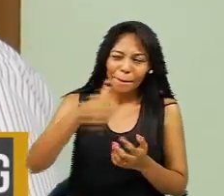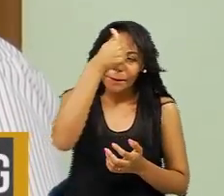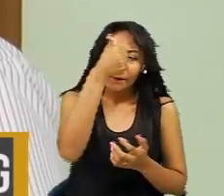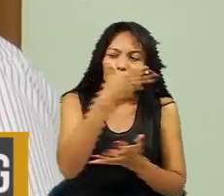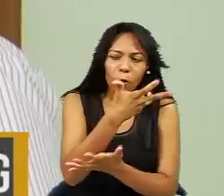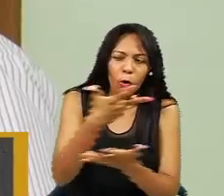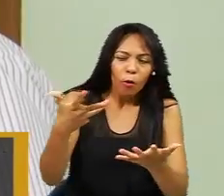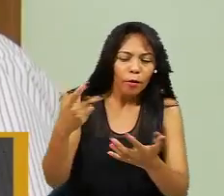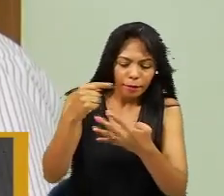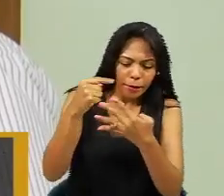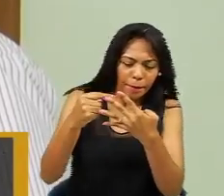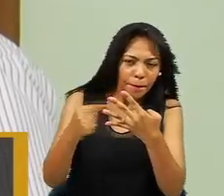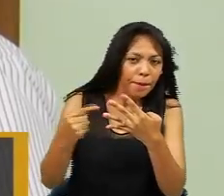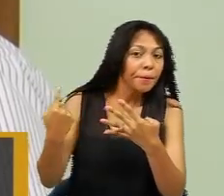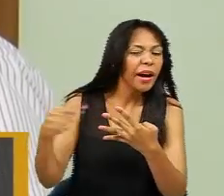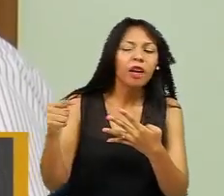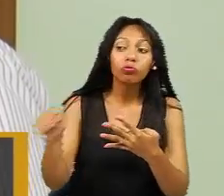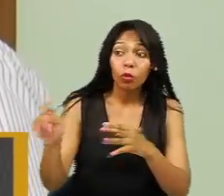institución para